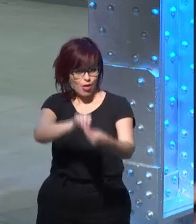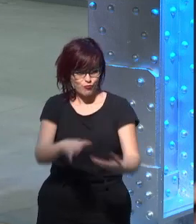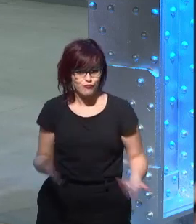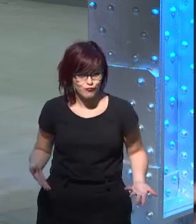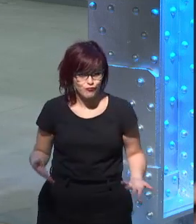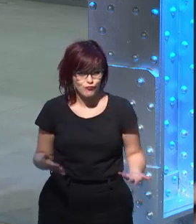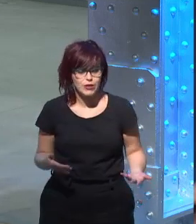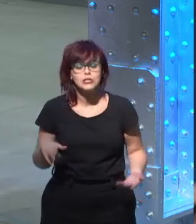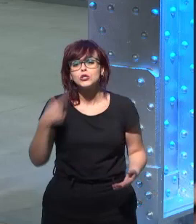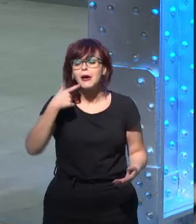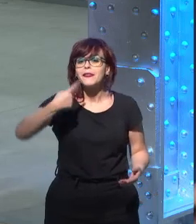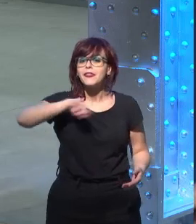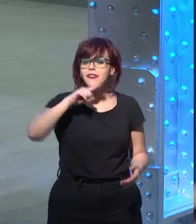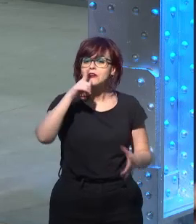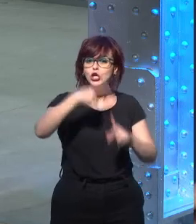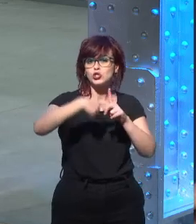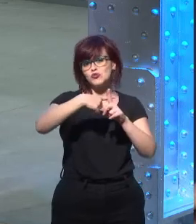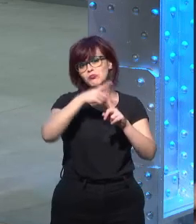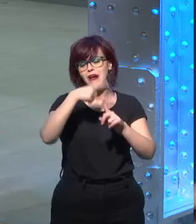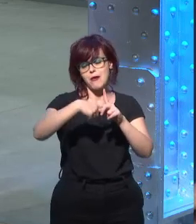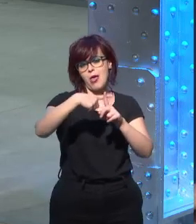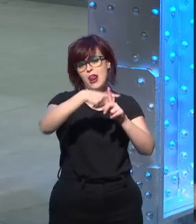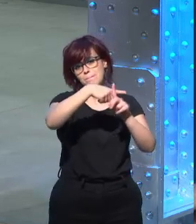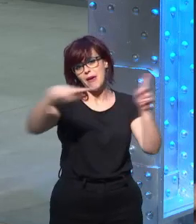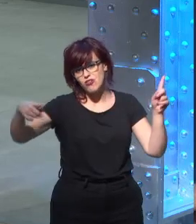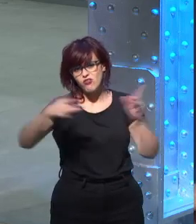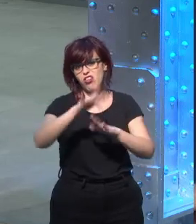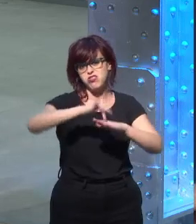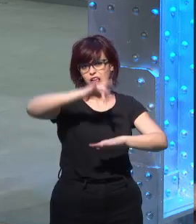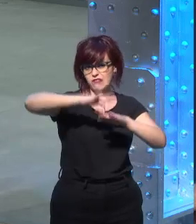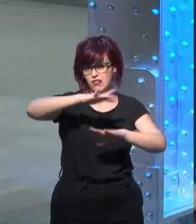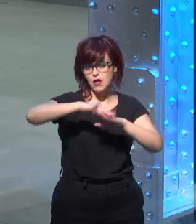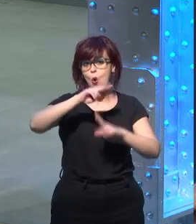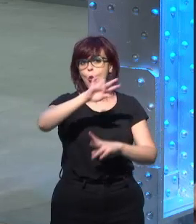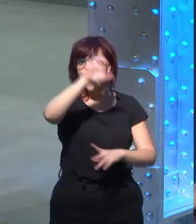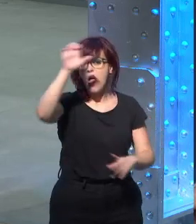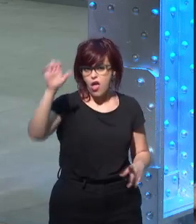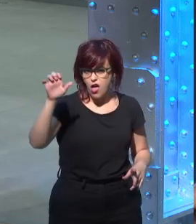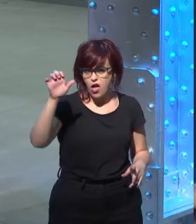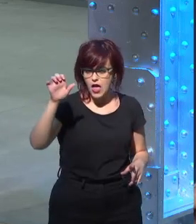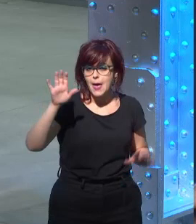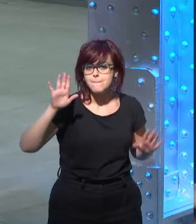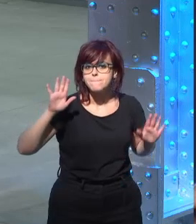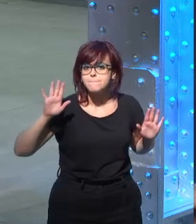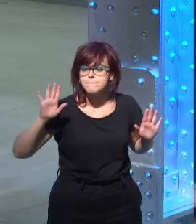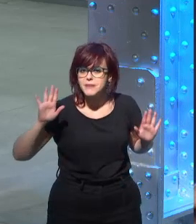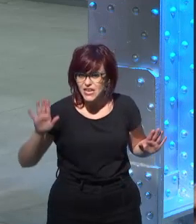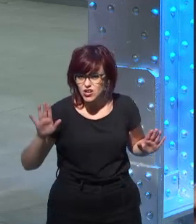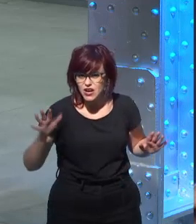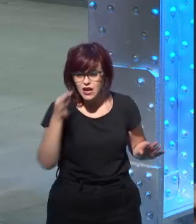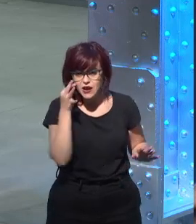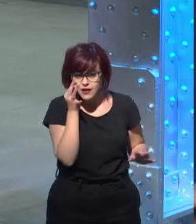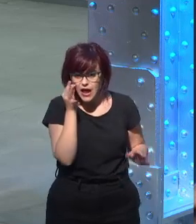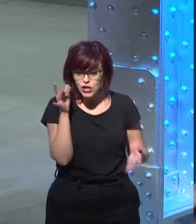estamos aproximadamente en un nivel medio de digitalización en la Unión Europea, pero algo inferior a lo que